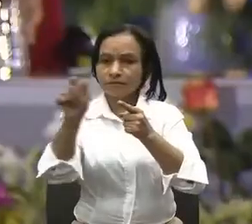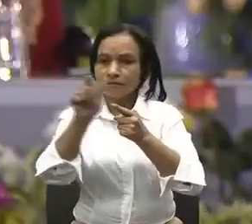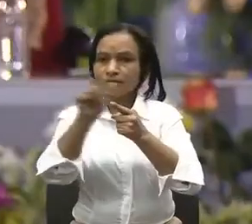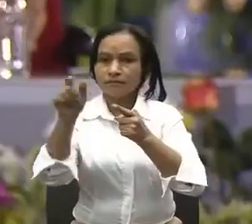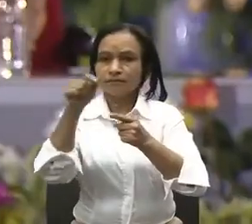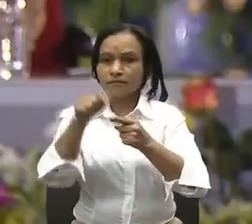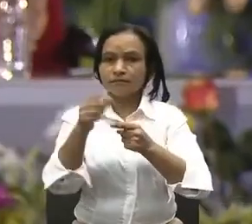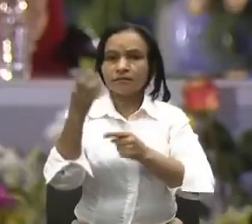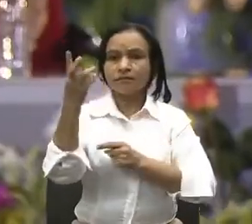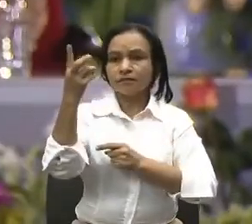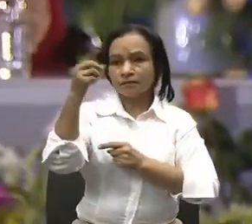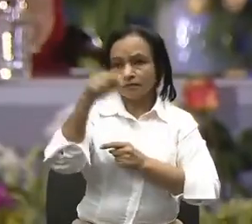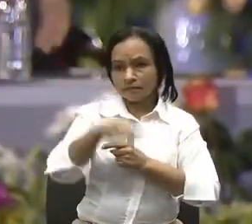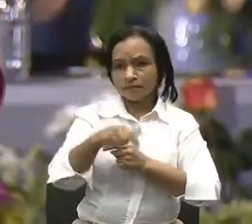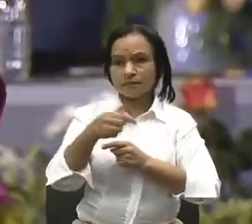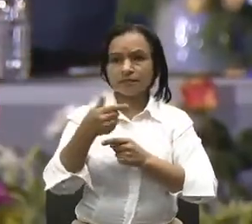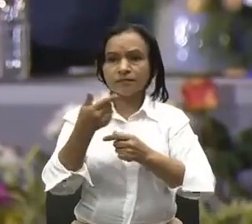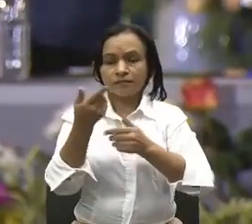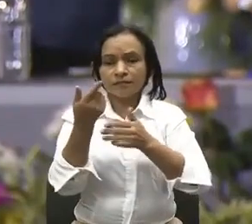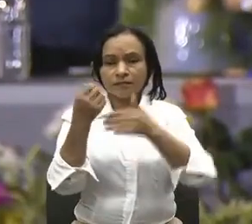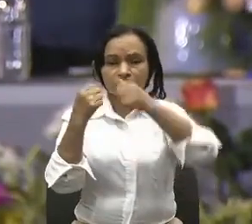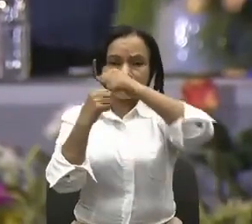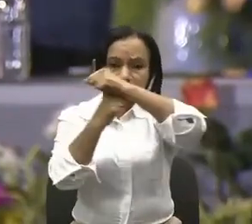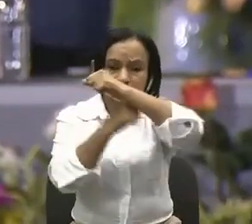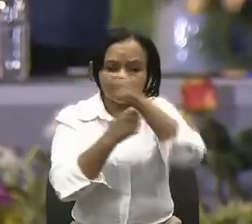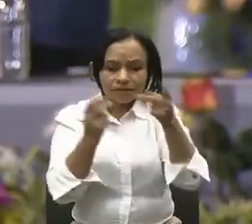bajo los puentes, buscando calor,